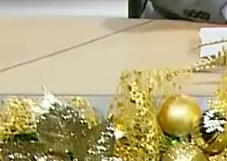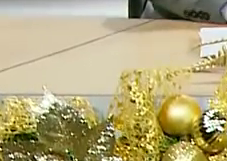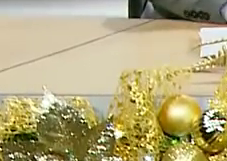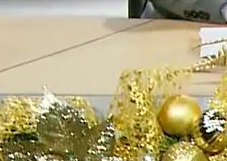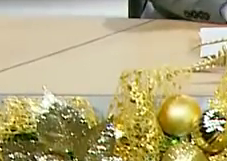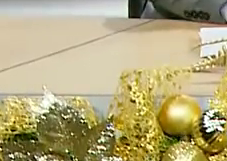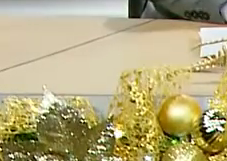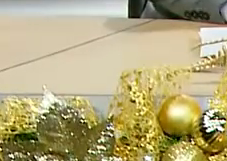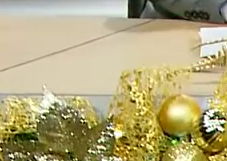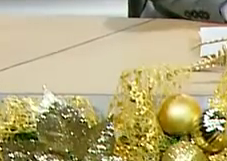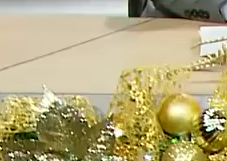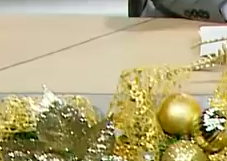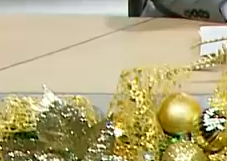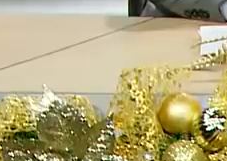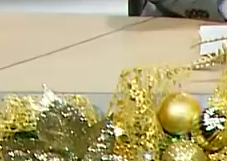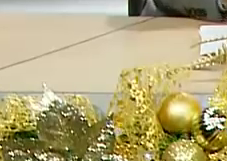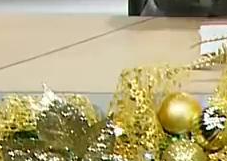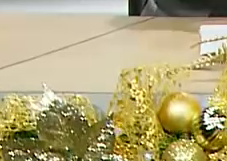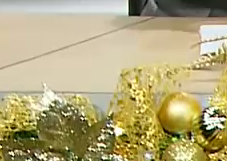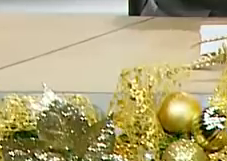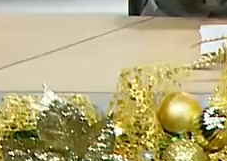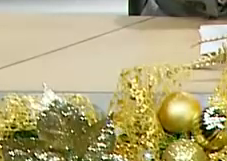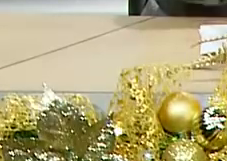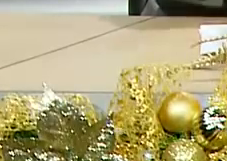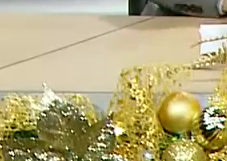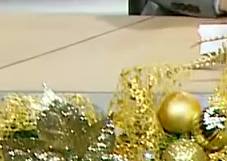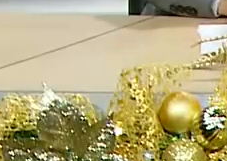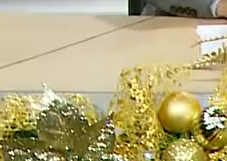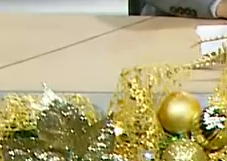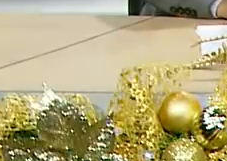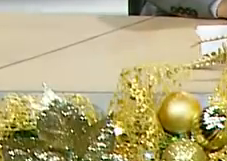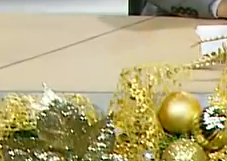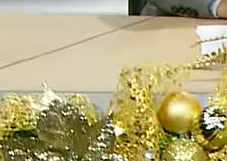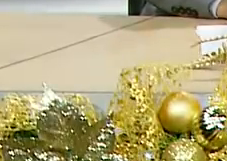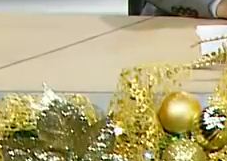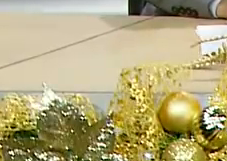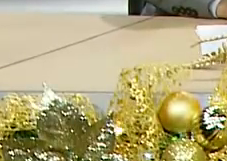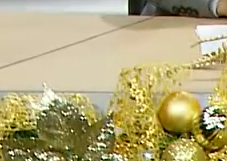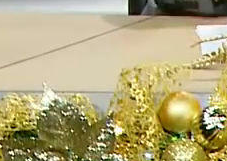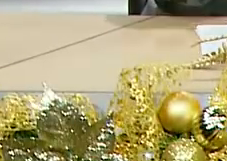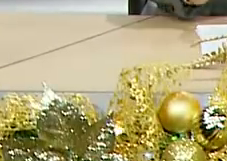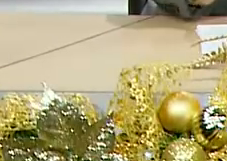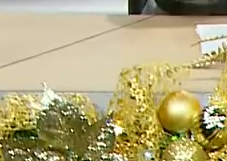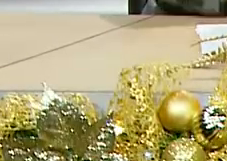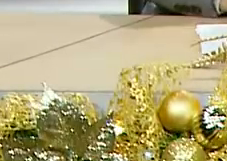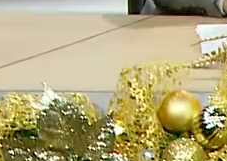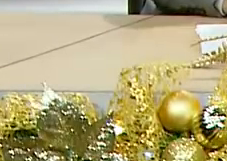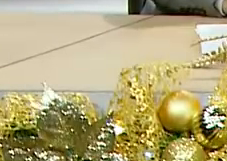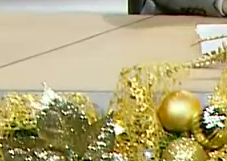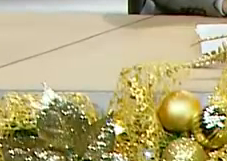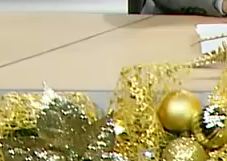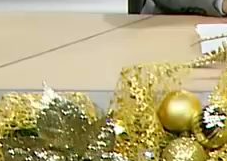felicitar a todos los emelexistas, de manera particular a los ejecutivos del canal y también a los productores Walter